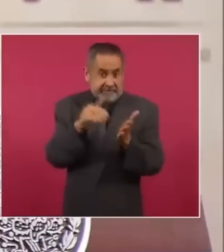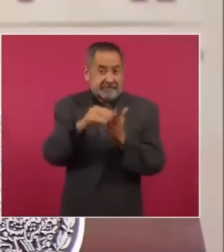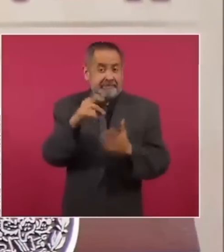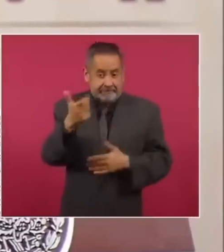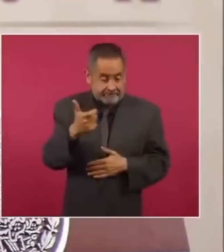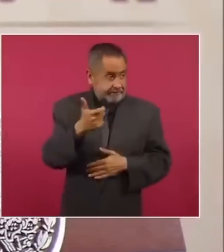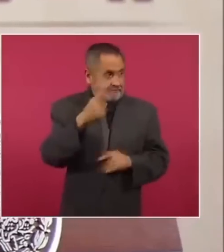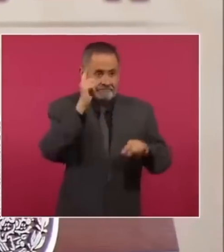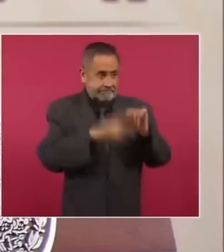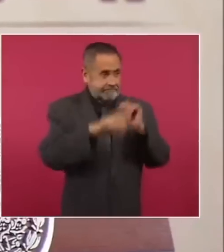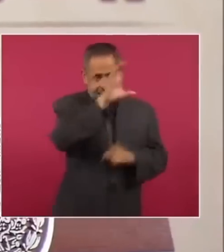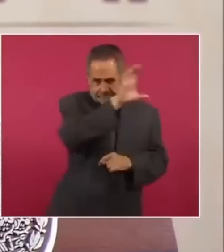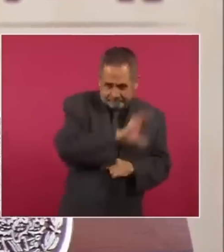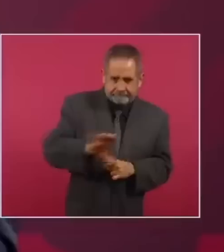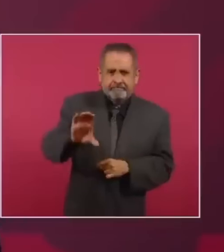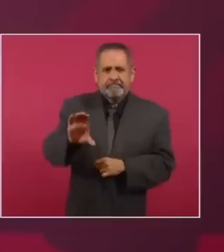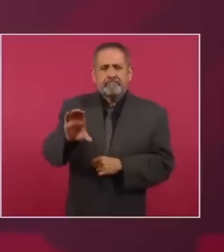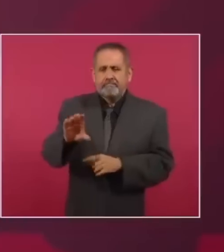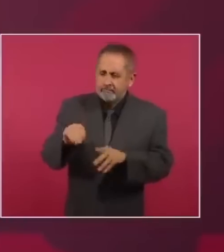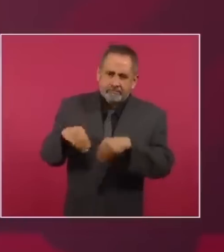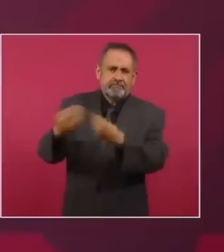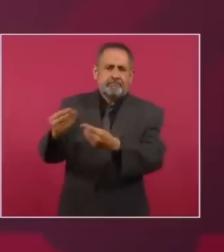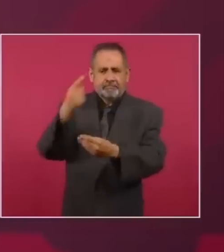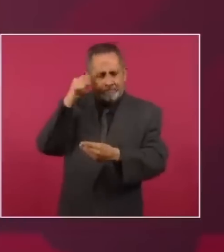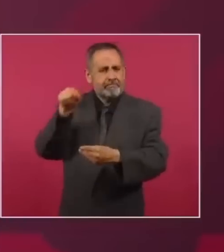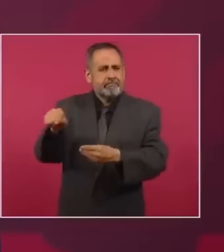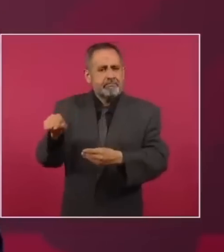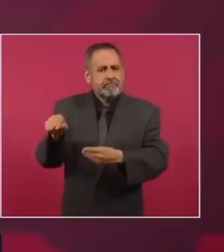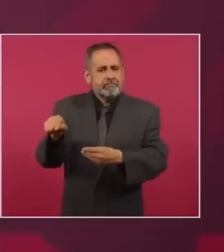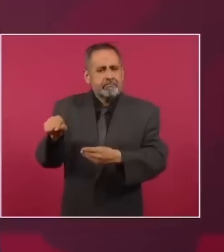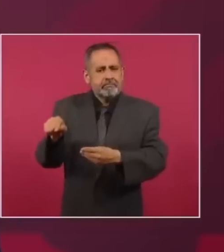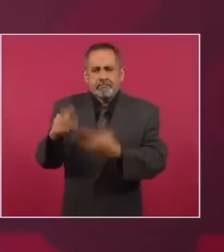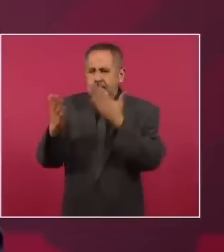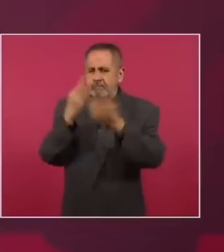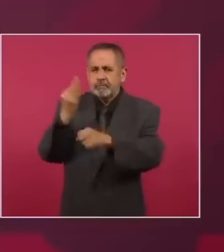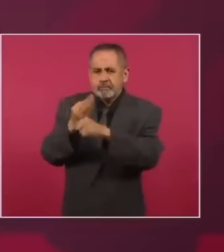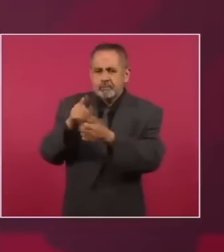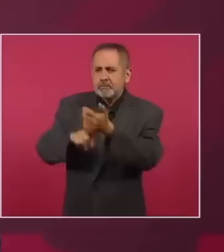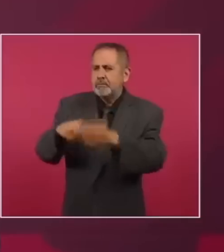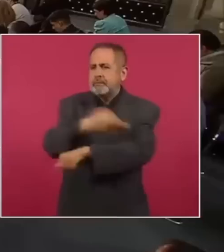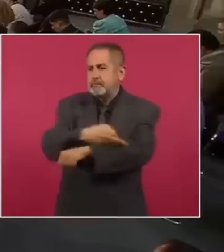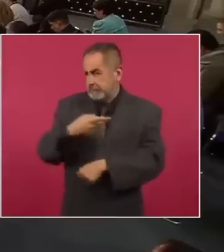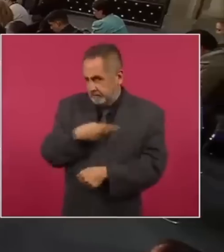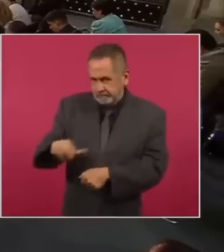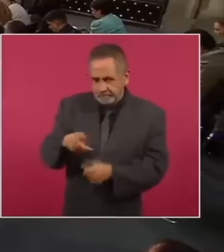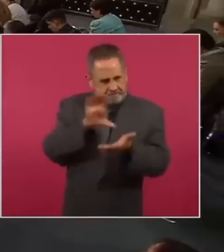se entreguen a estudiantes de familias pobres,